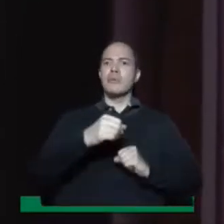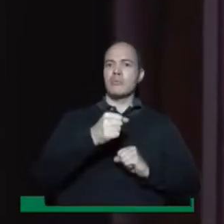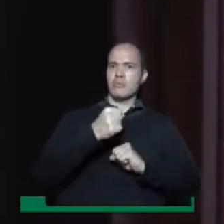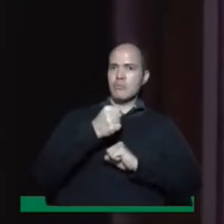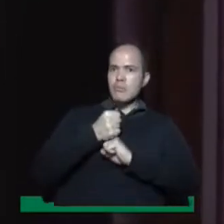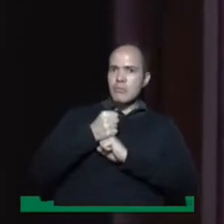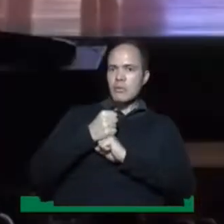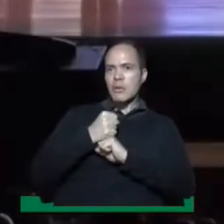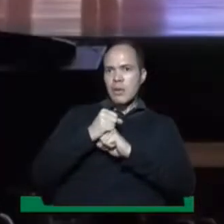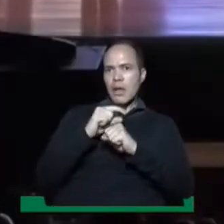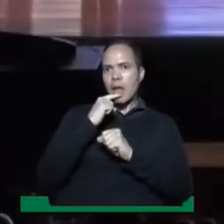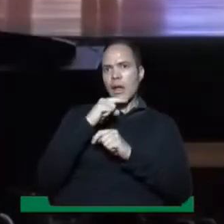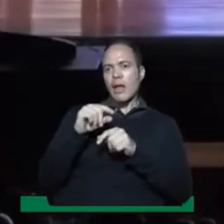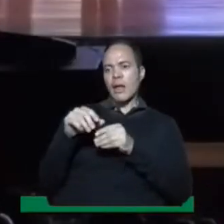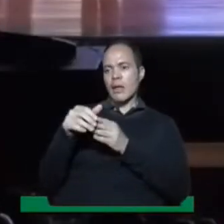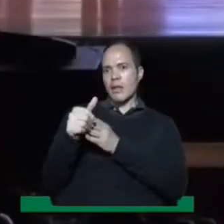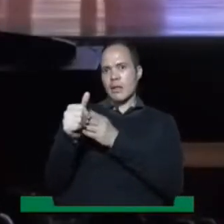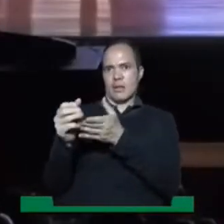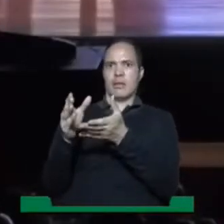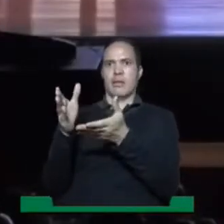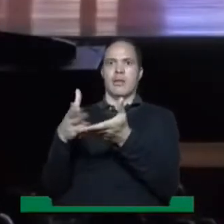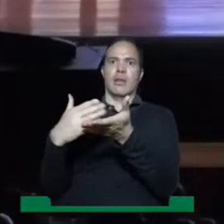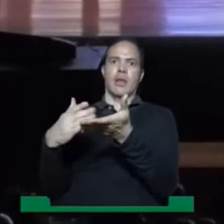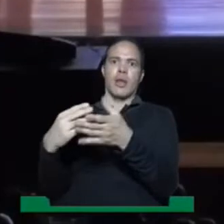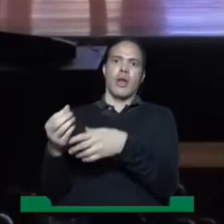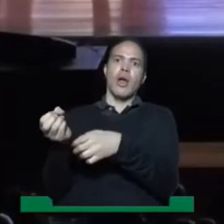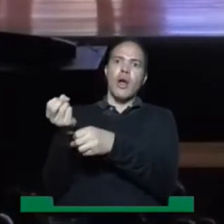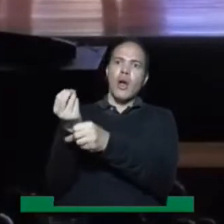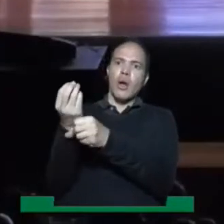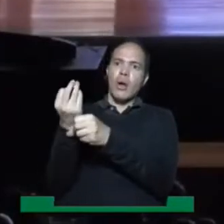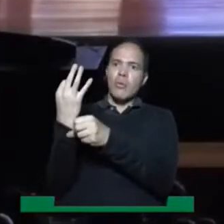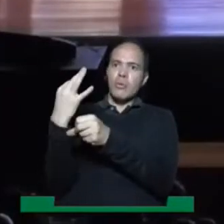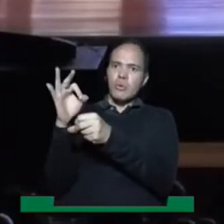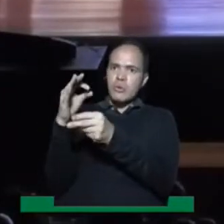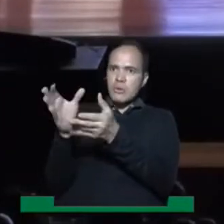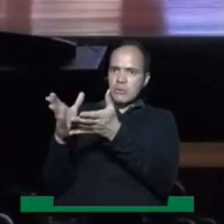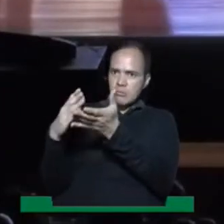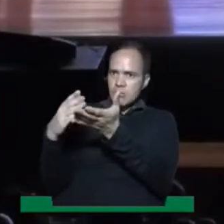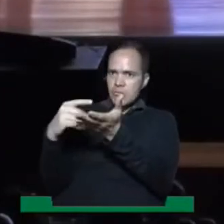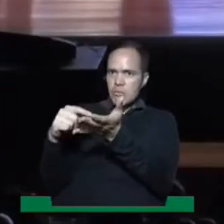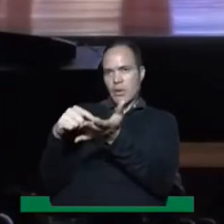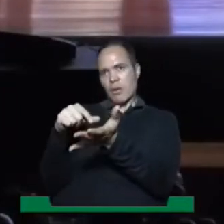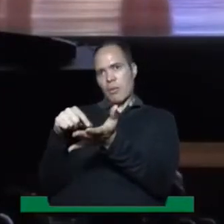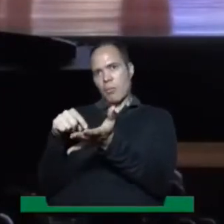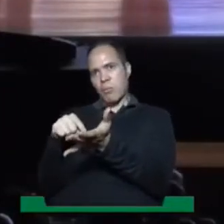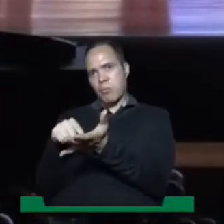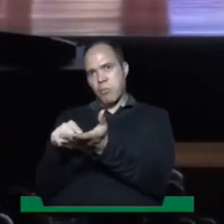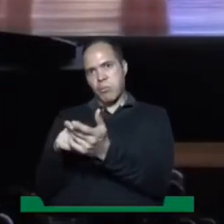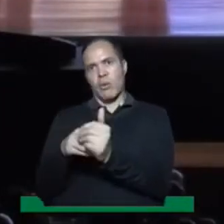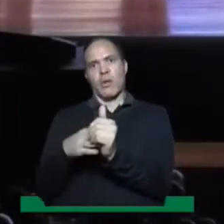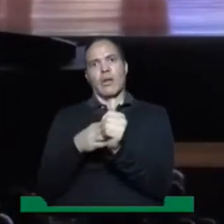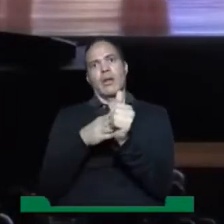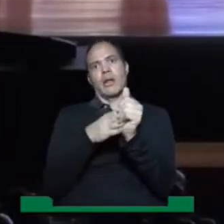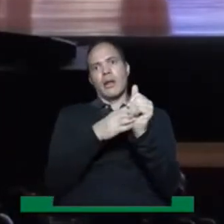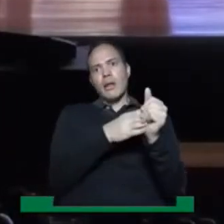comuna 13 se logró la formalización de muchas de estas personas que estábamos de forma informe